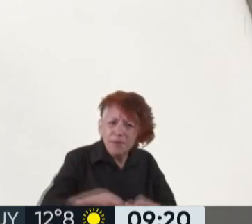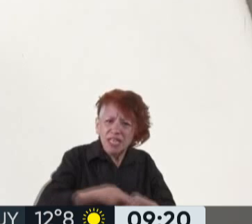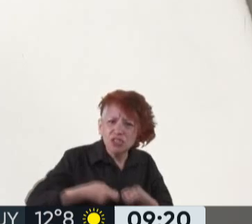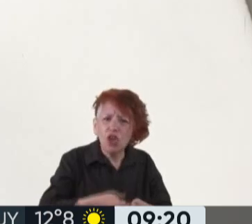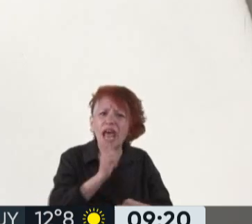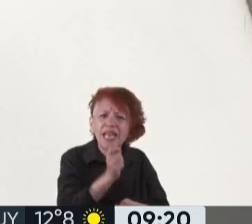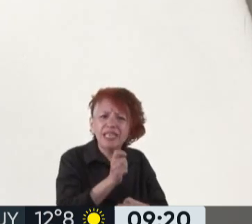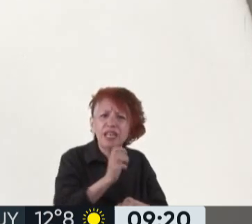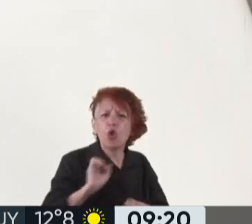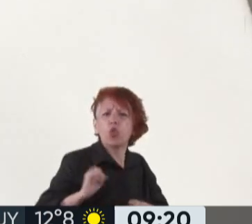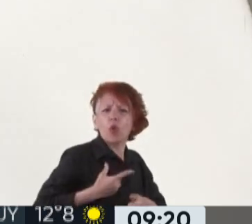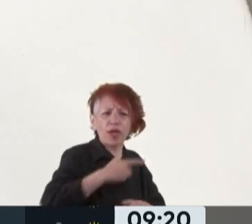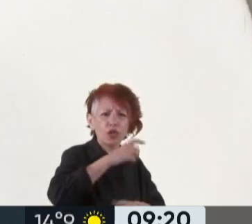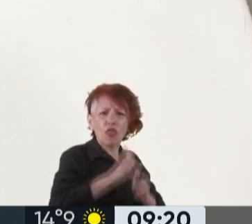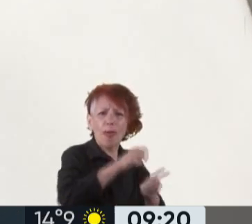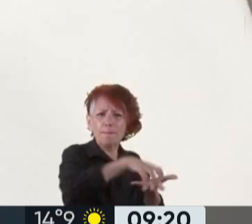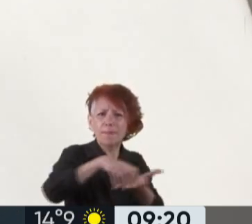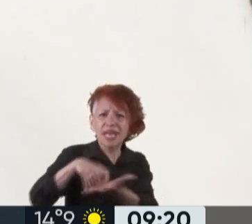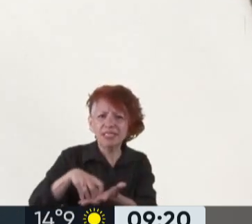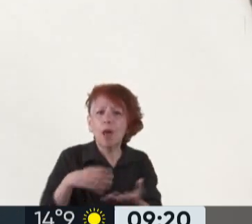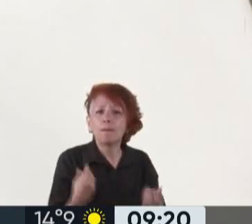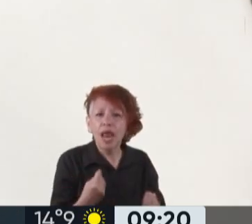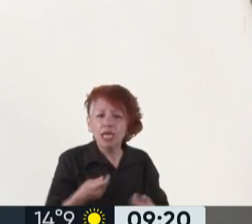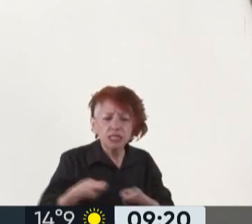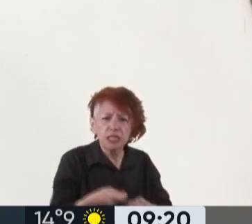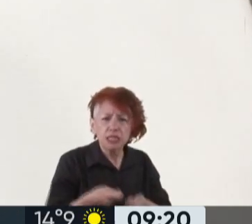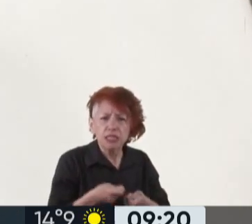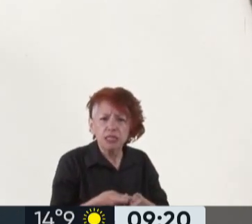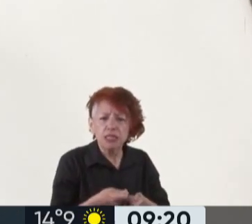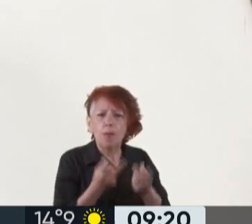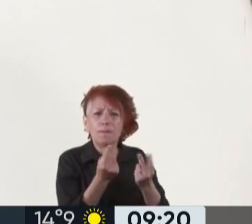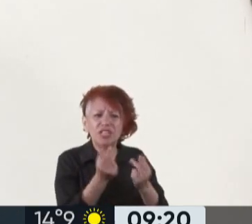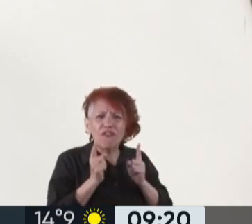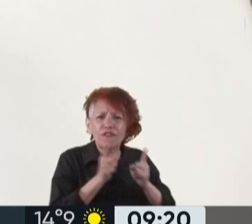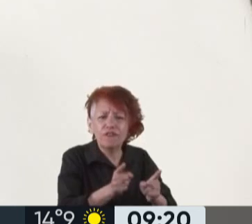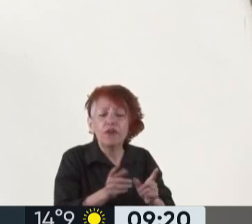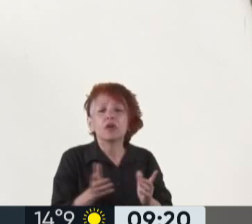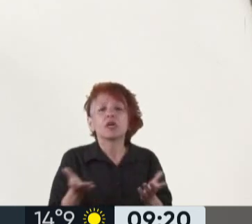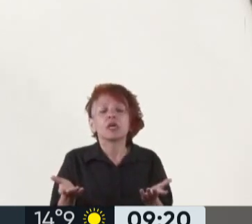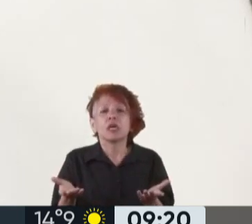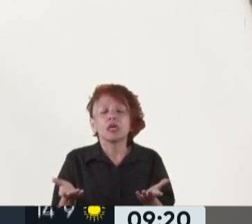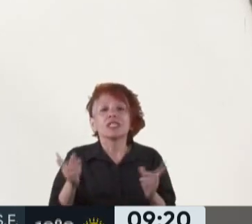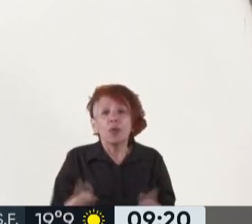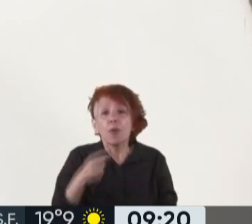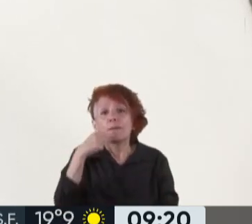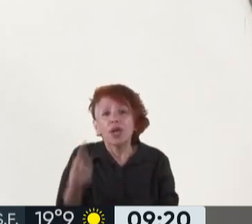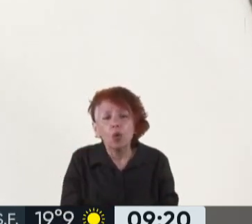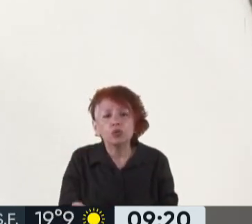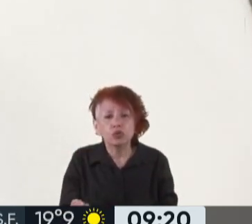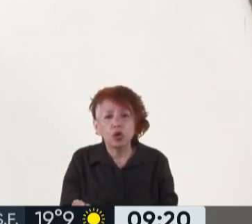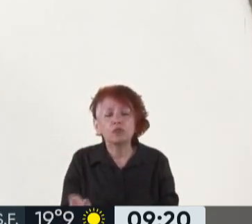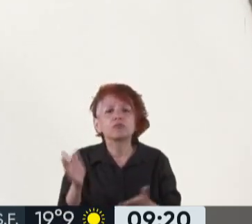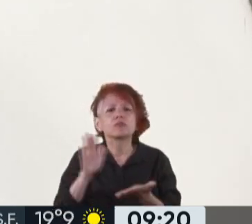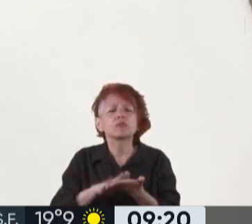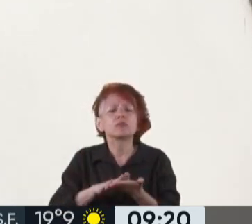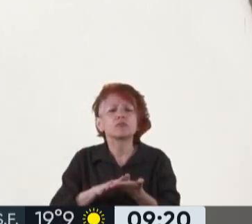a los empresarios para que formen esta canasta de precios congelados y si van a continuar con el proceso de